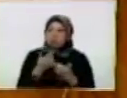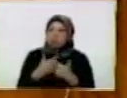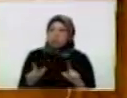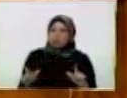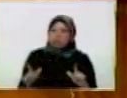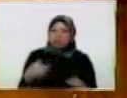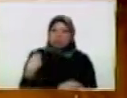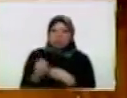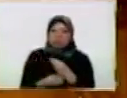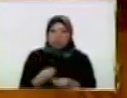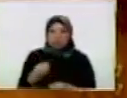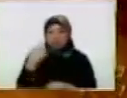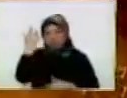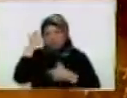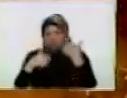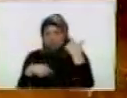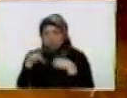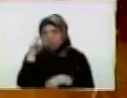los camaradas, pero sí